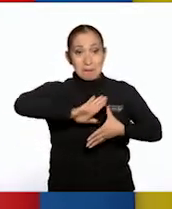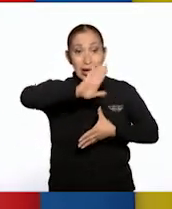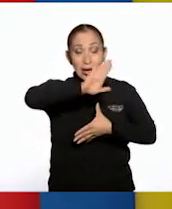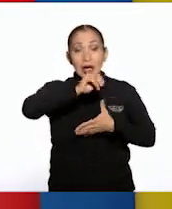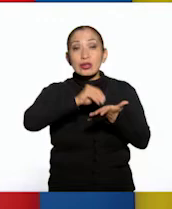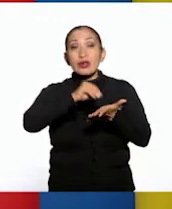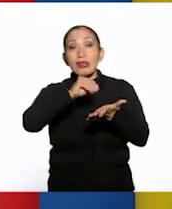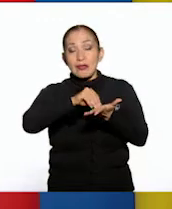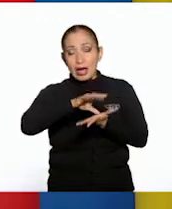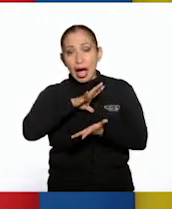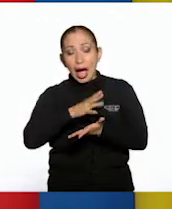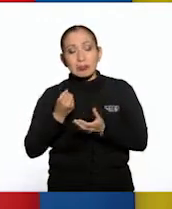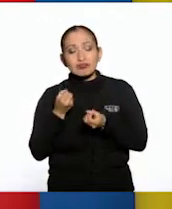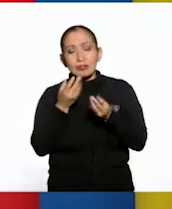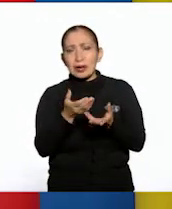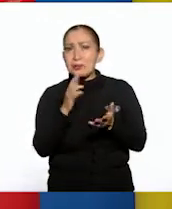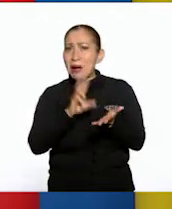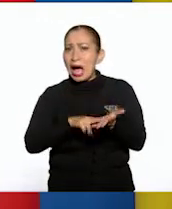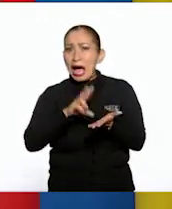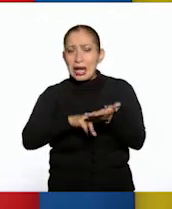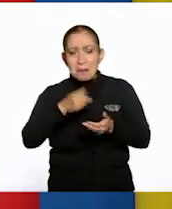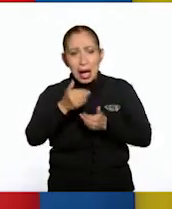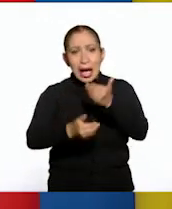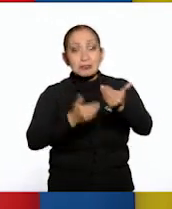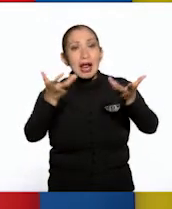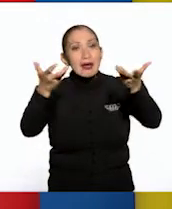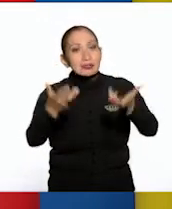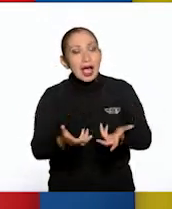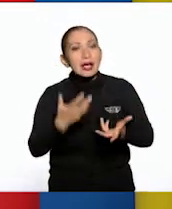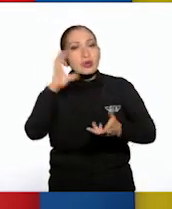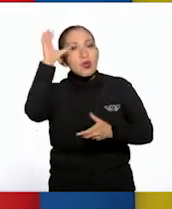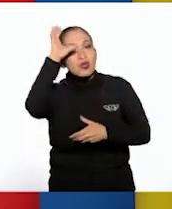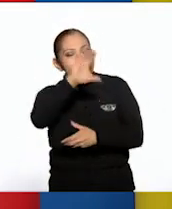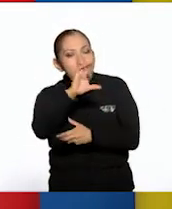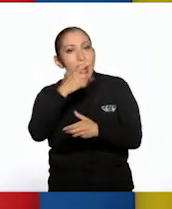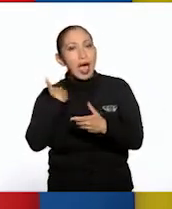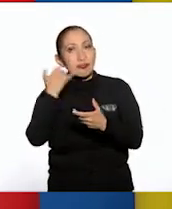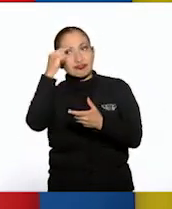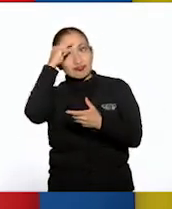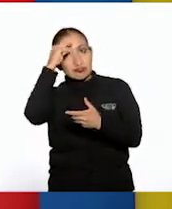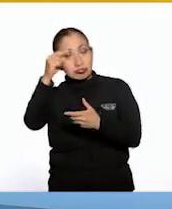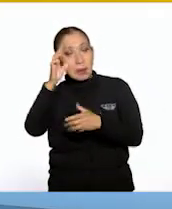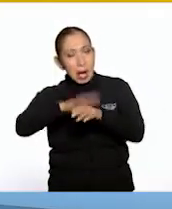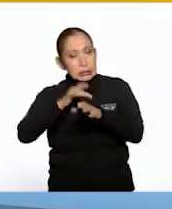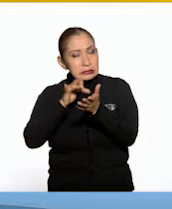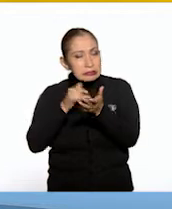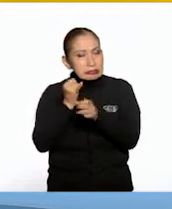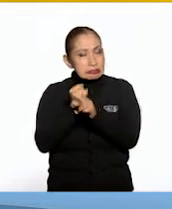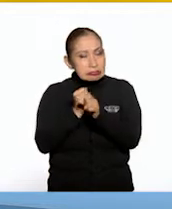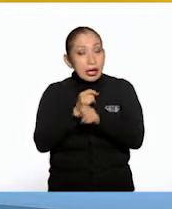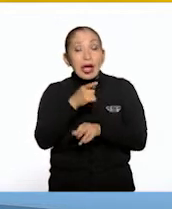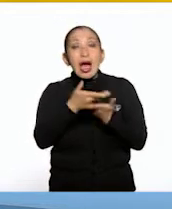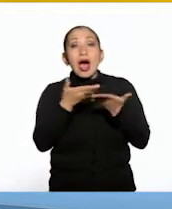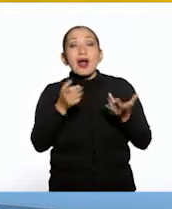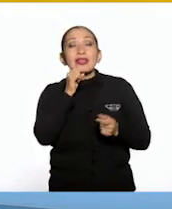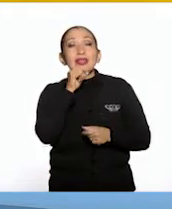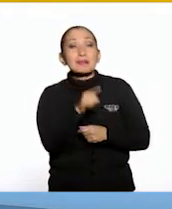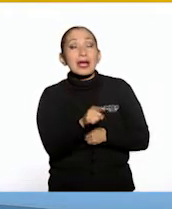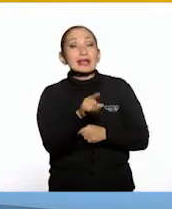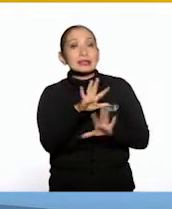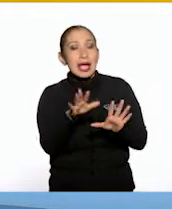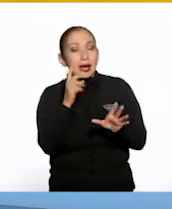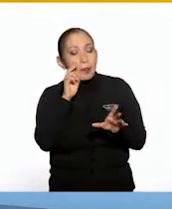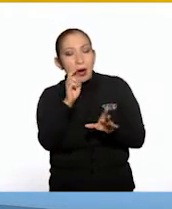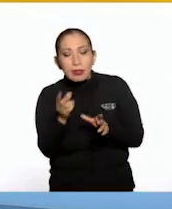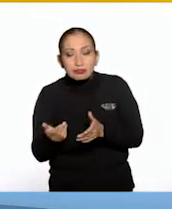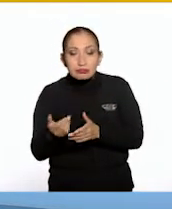aún representa una fuente inagotable para la producción cultural e intelectual. Claro, además de